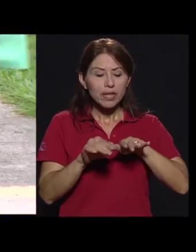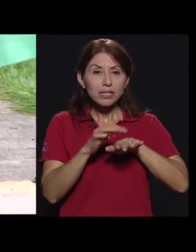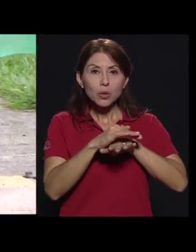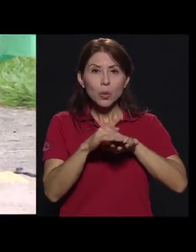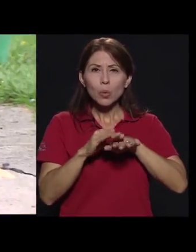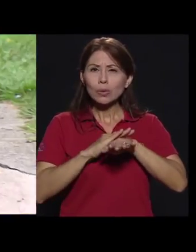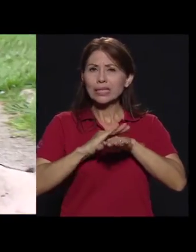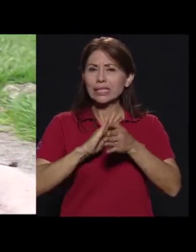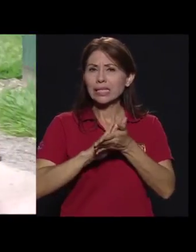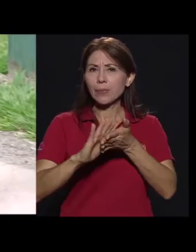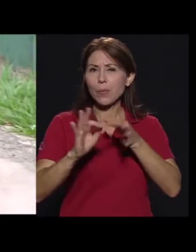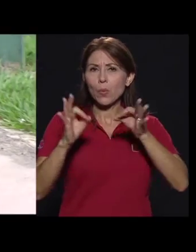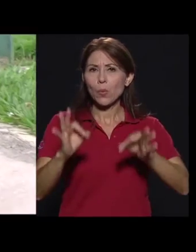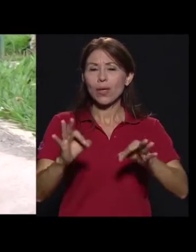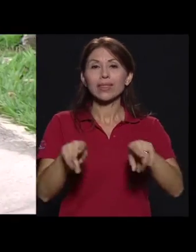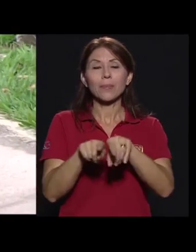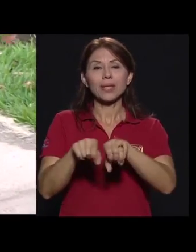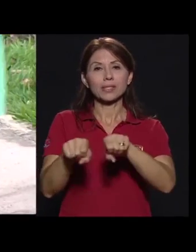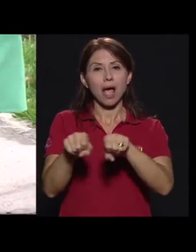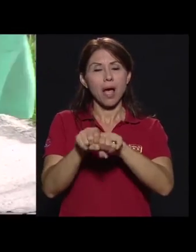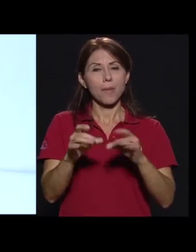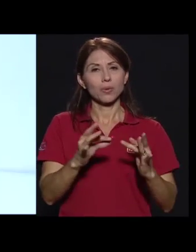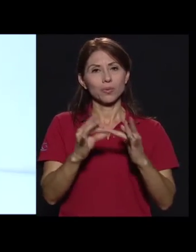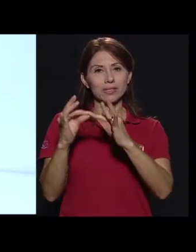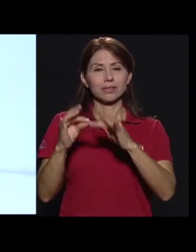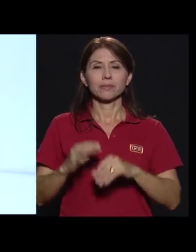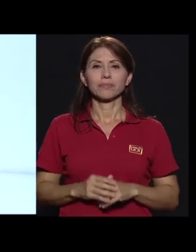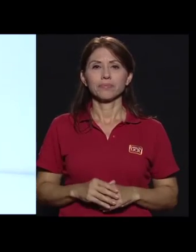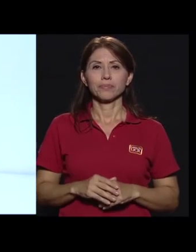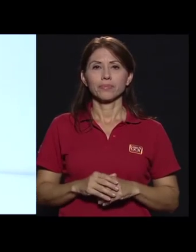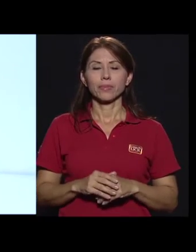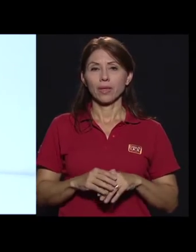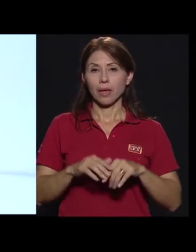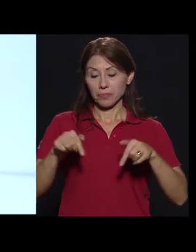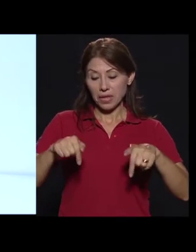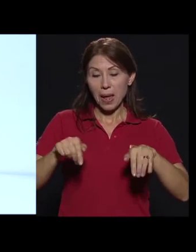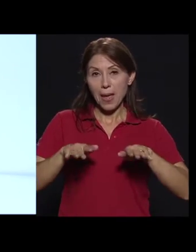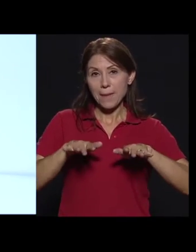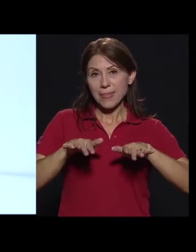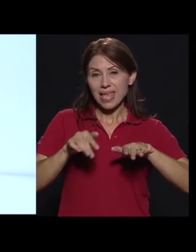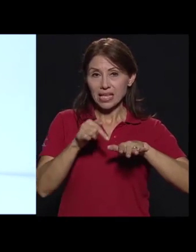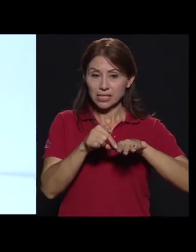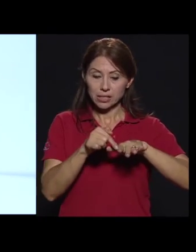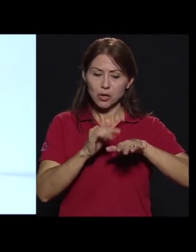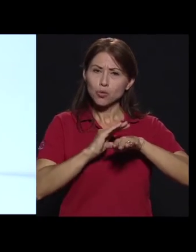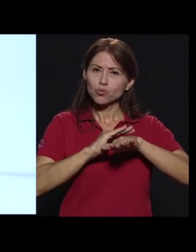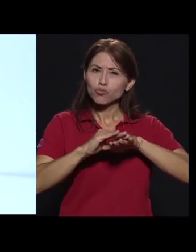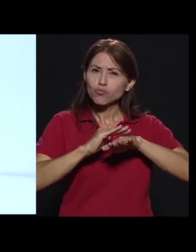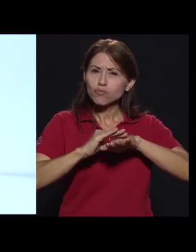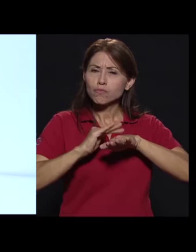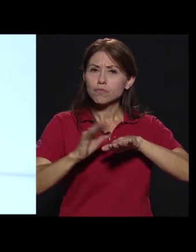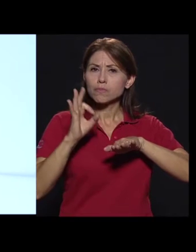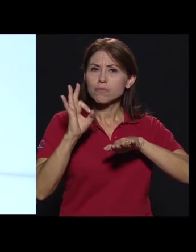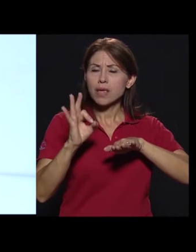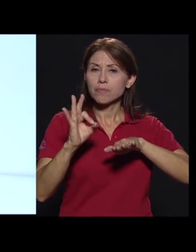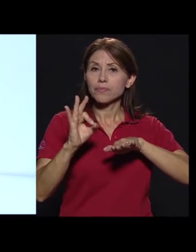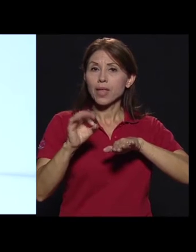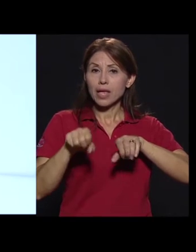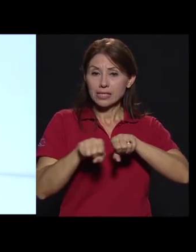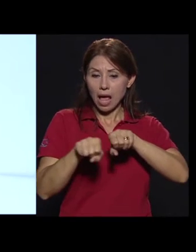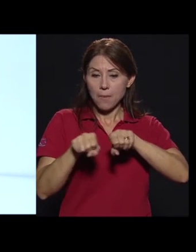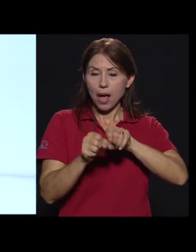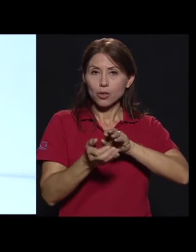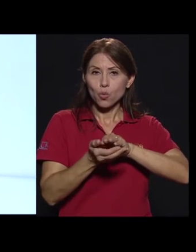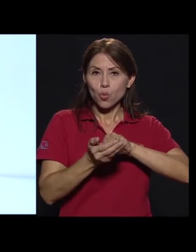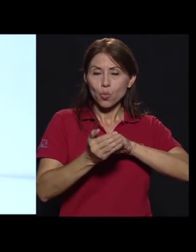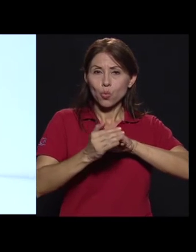buena higiene, y utilizando un calzado especial. Una buena higiene, el tener un calzado adecuado, que